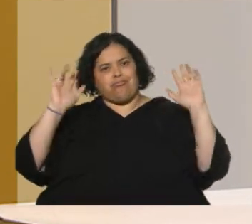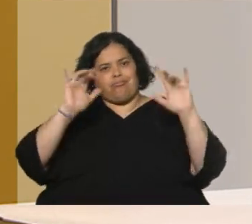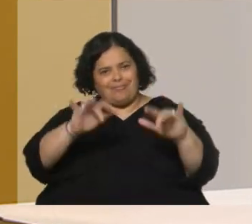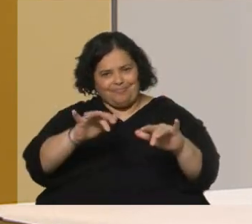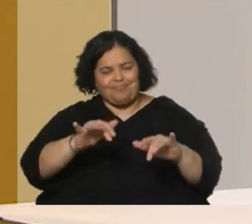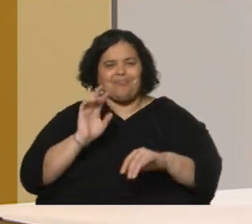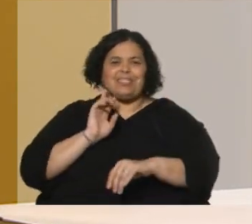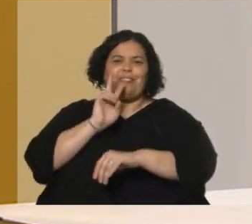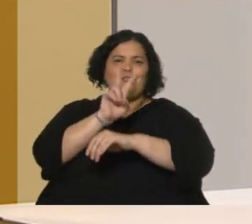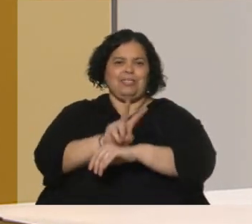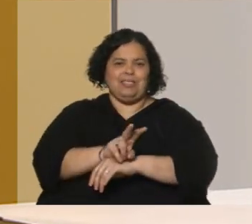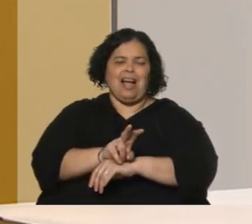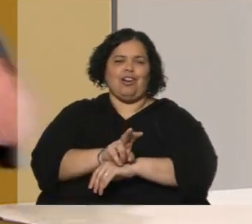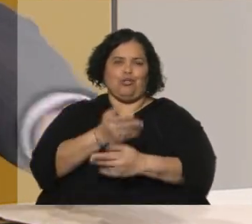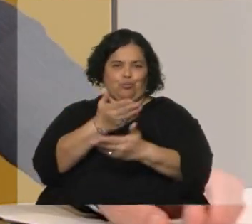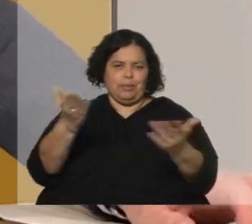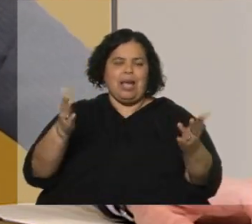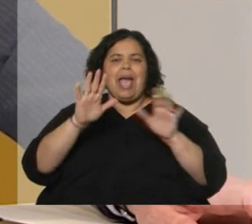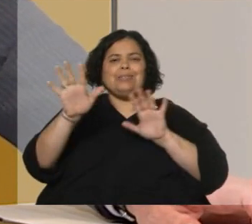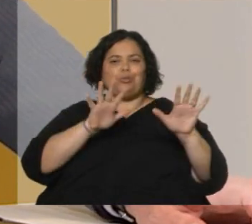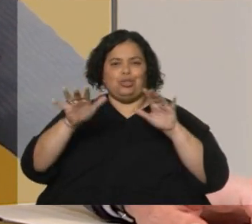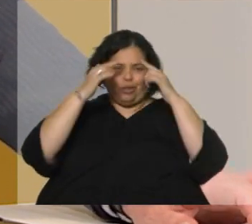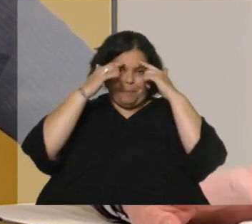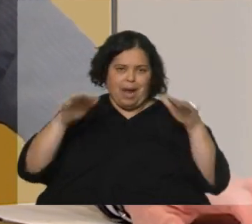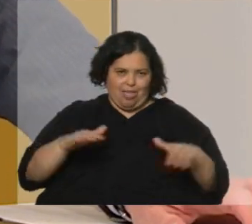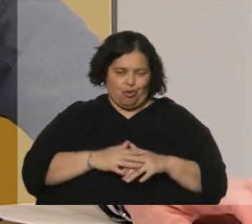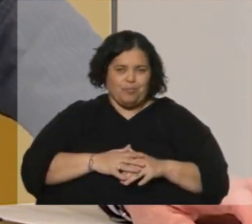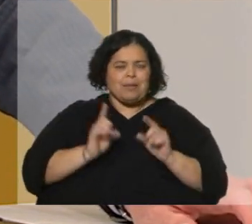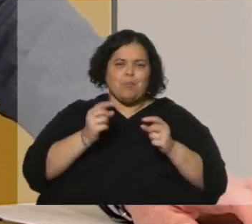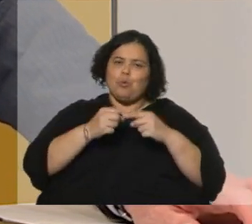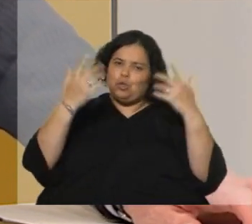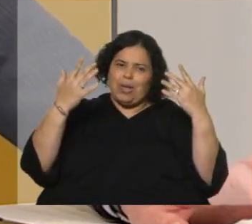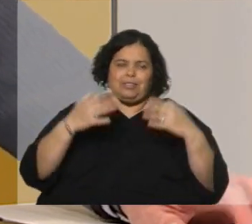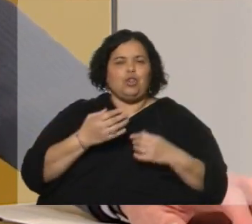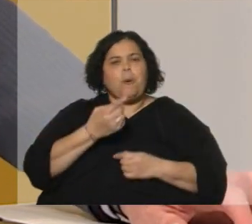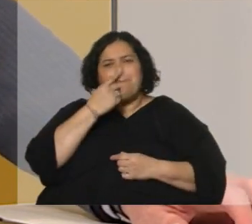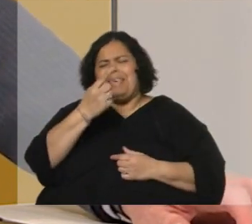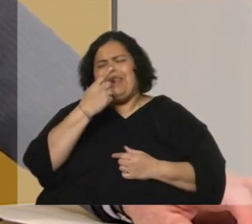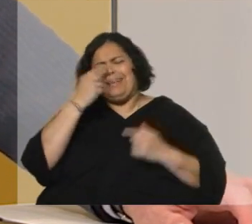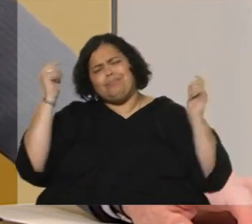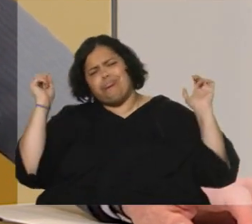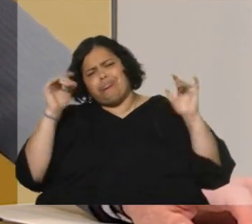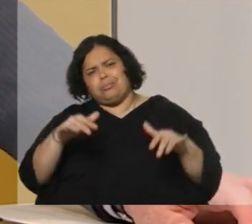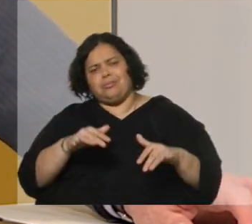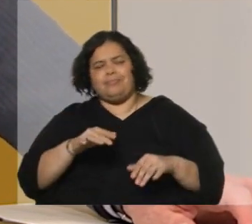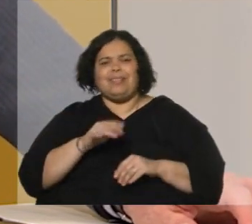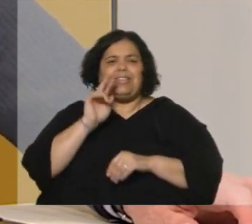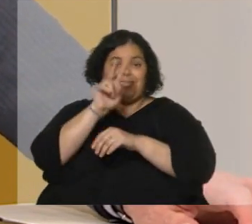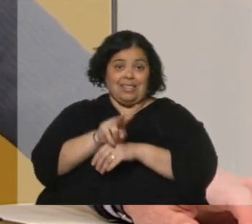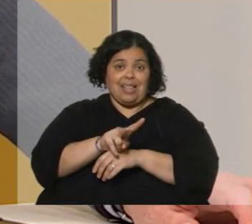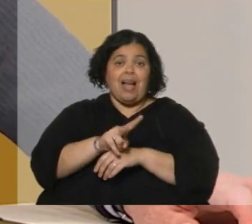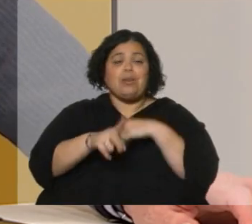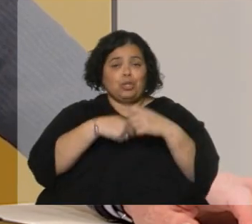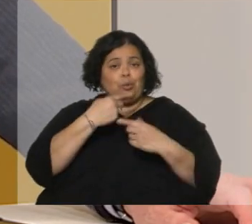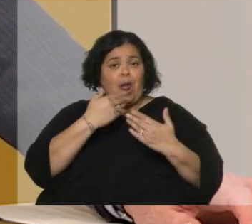a visitarlos en la exposición en la Expo Prado van a tener mucho éxito Son miles las personas que van Seguiremos hablando de estos